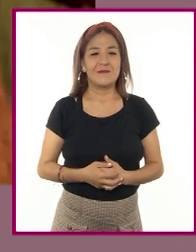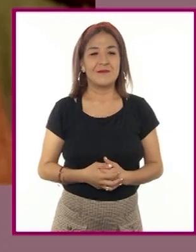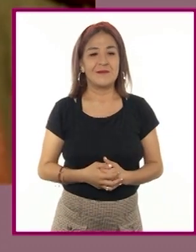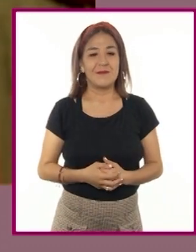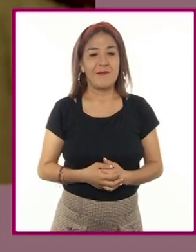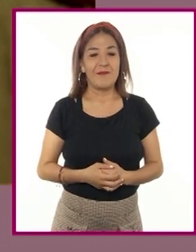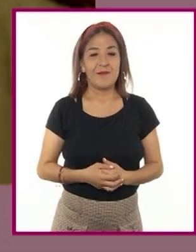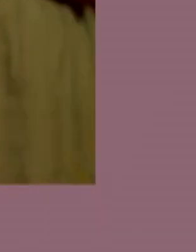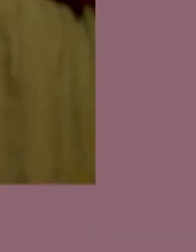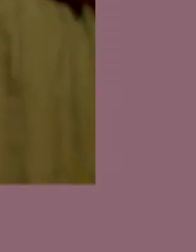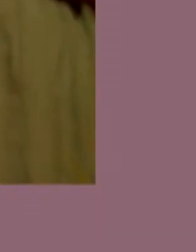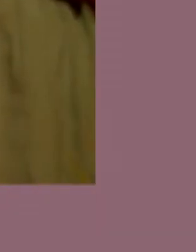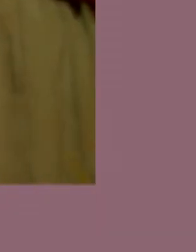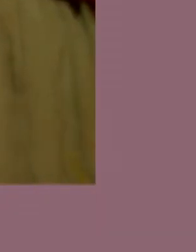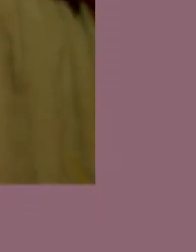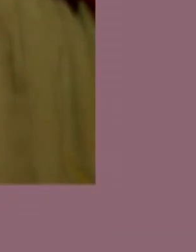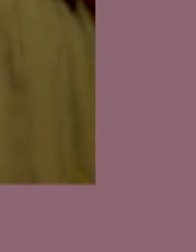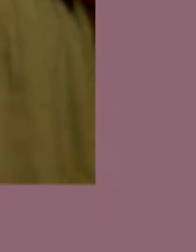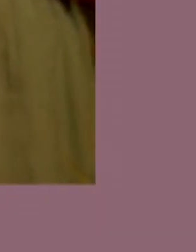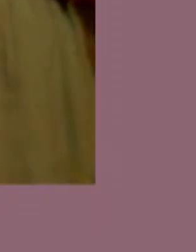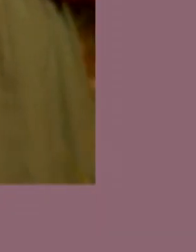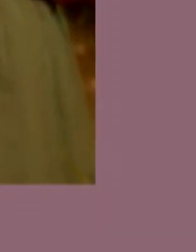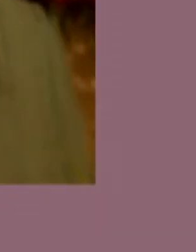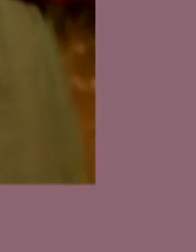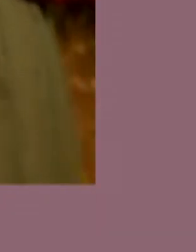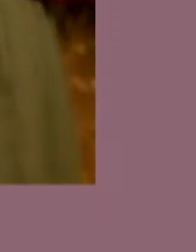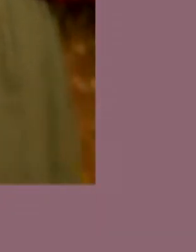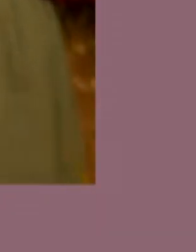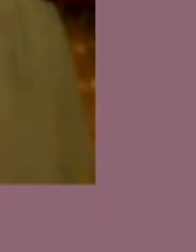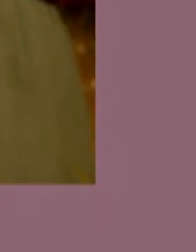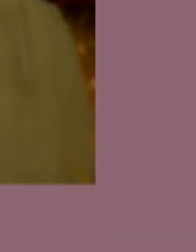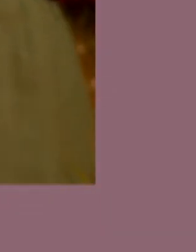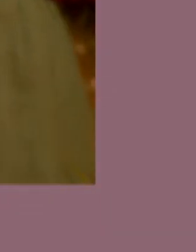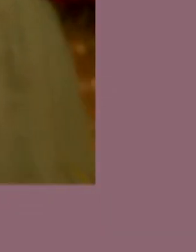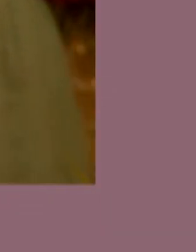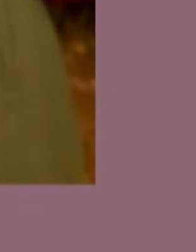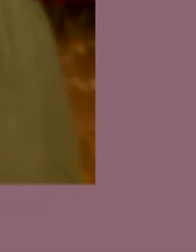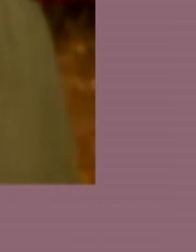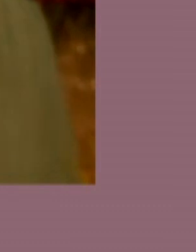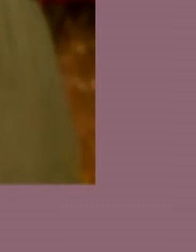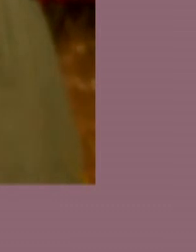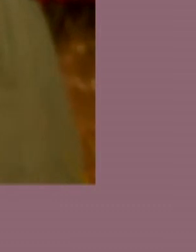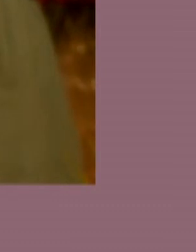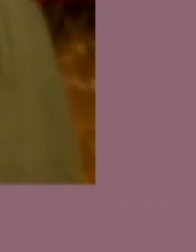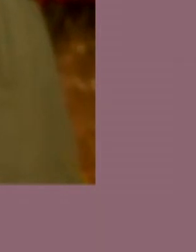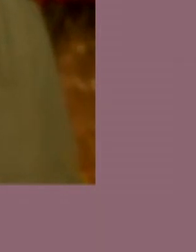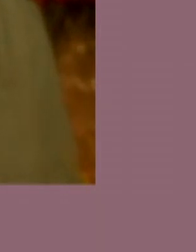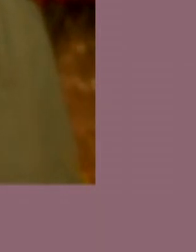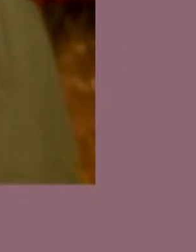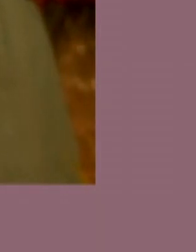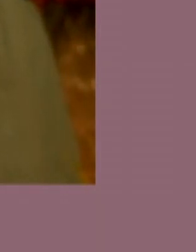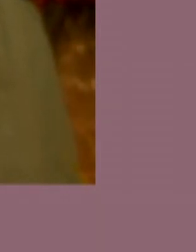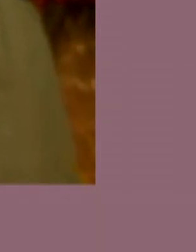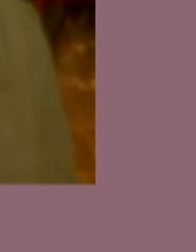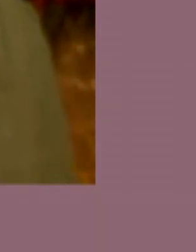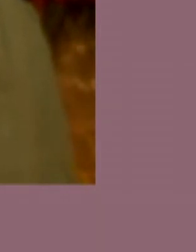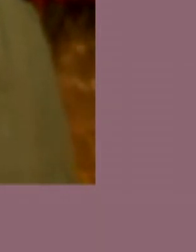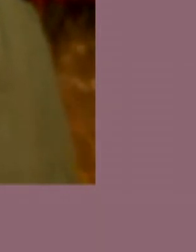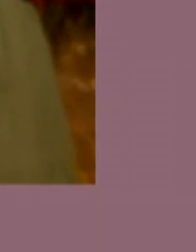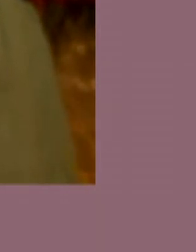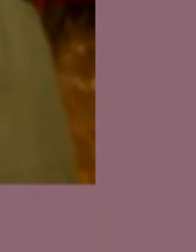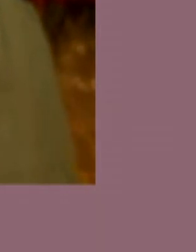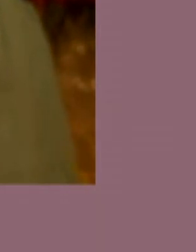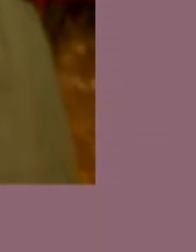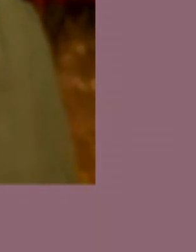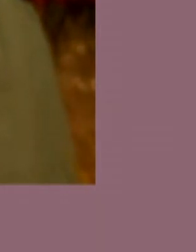Así que tonate, no para explicar qué pez que no para conet, qué pez que no para conet,